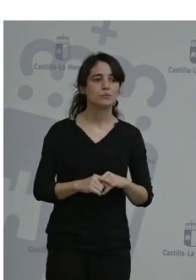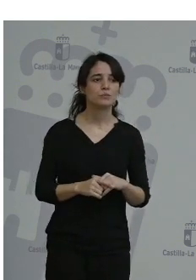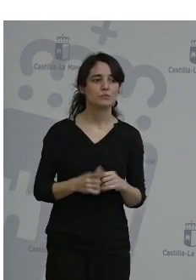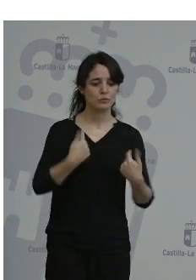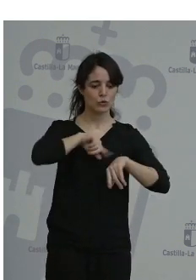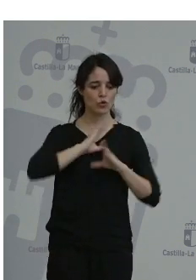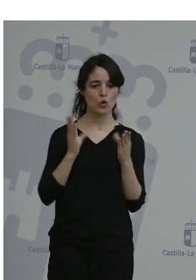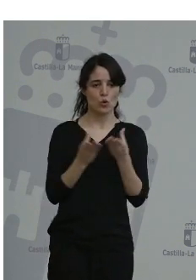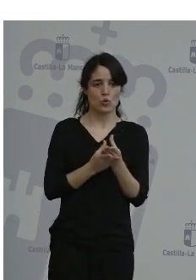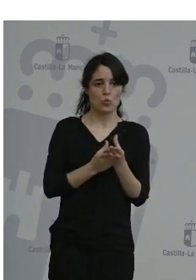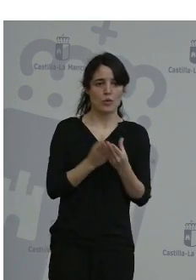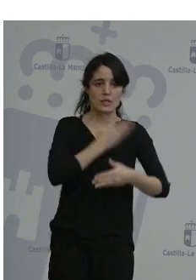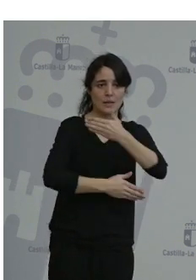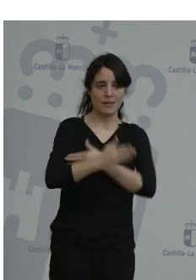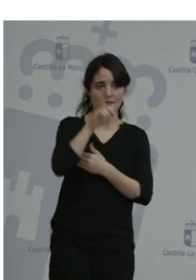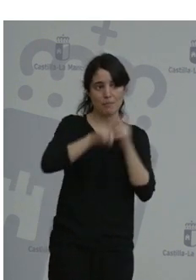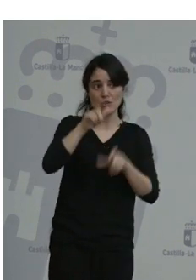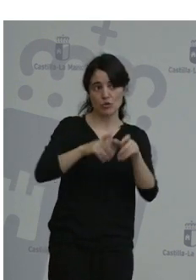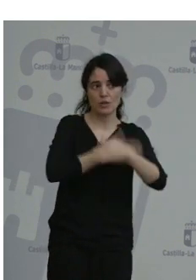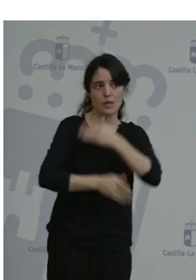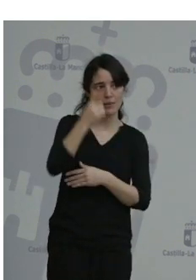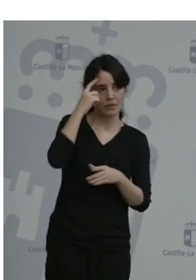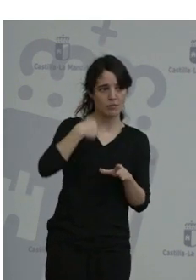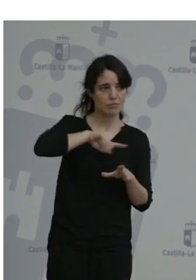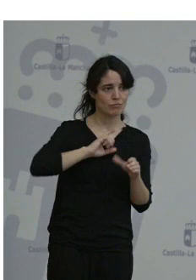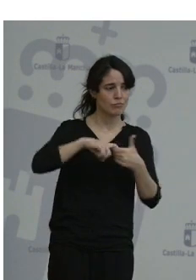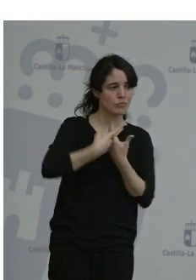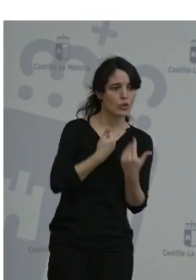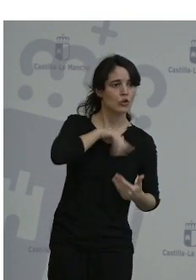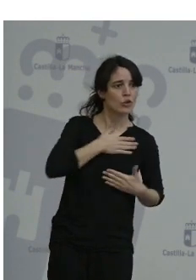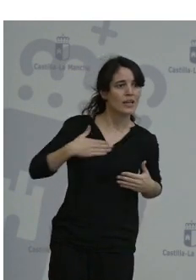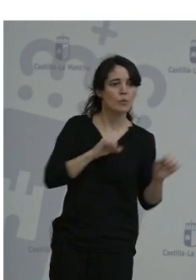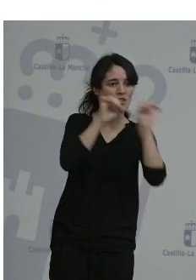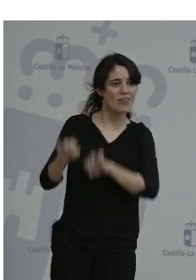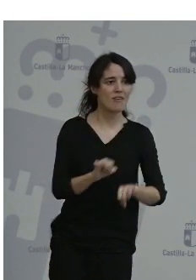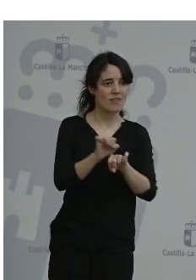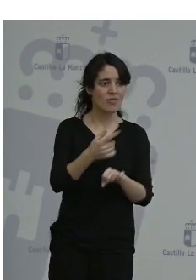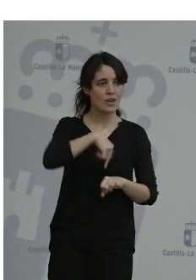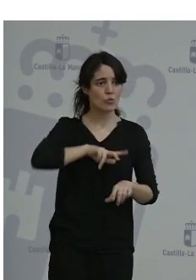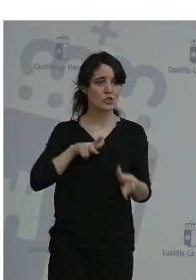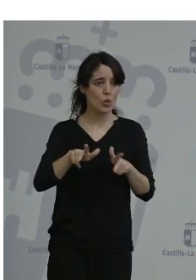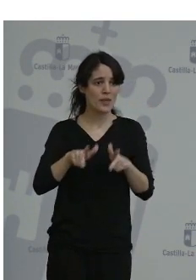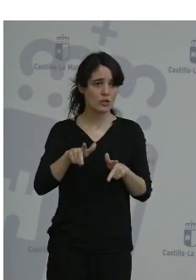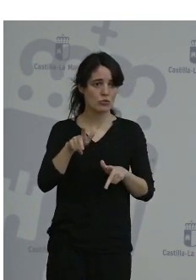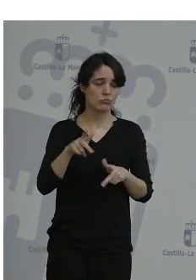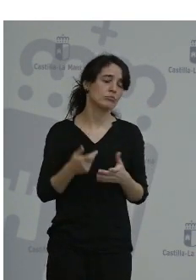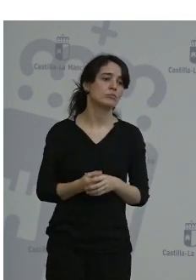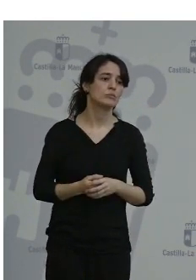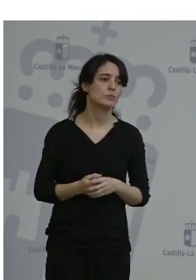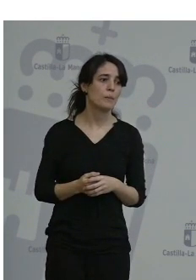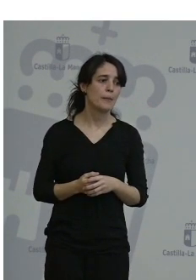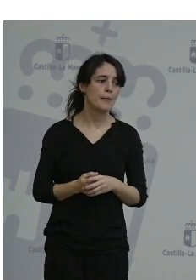personas con discapacidad intelectual que se creó con el objetivo de defender los derechos de las personas con discapacidad,